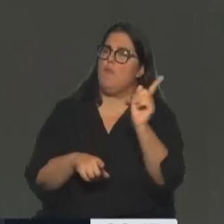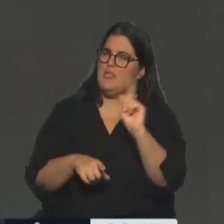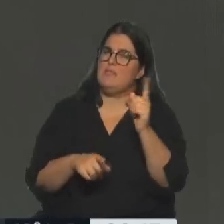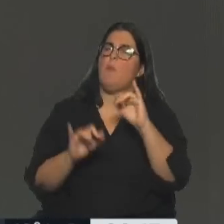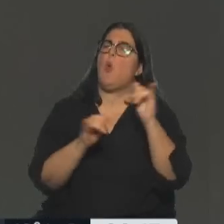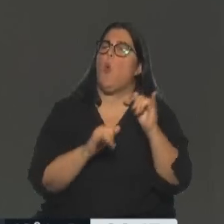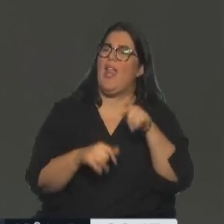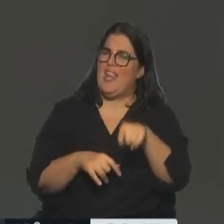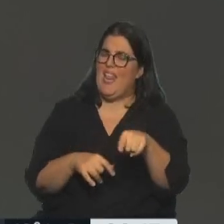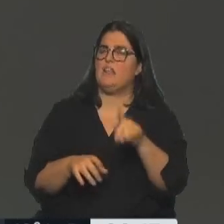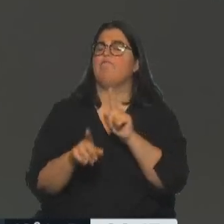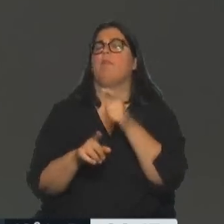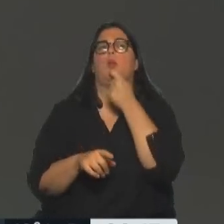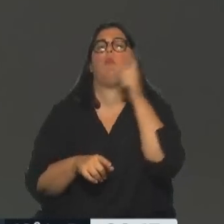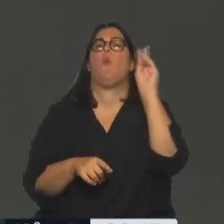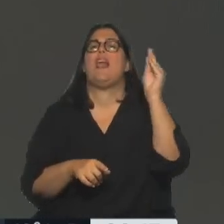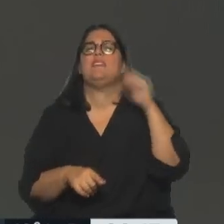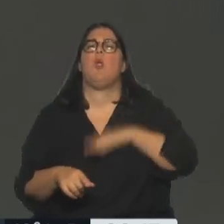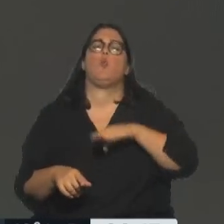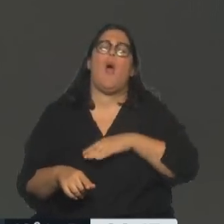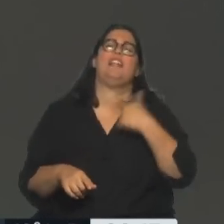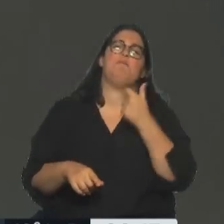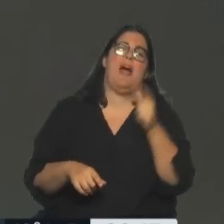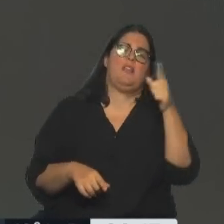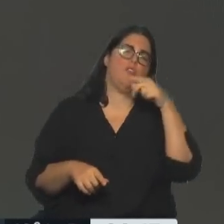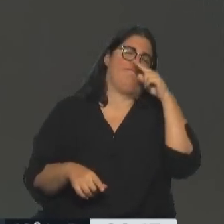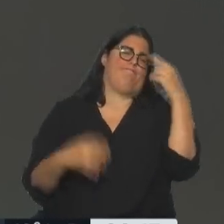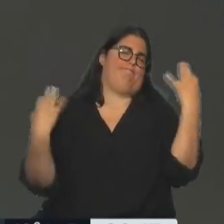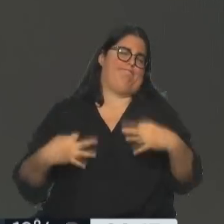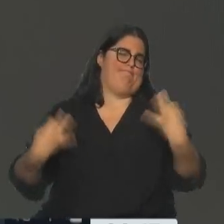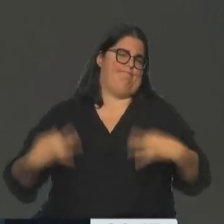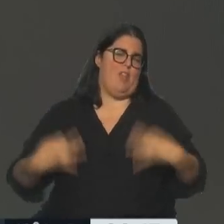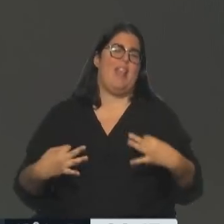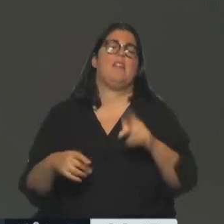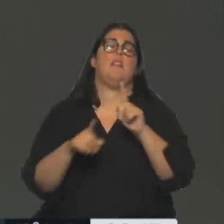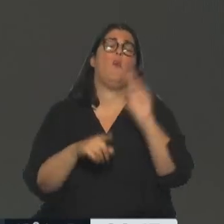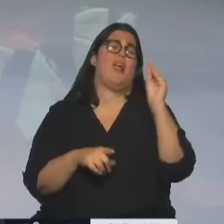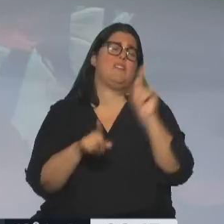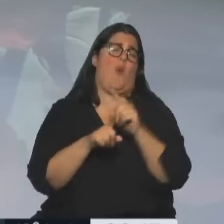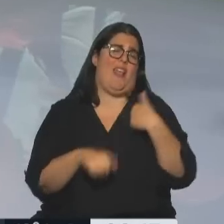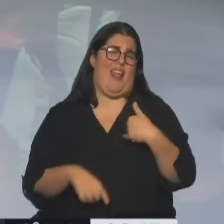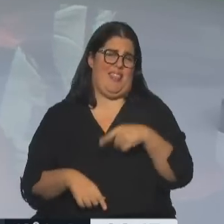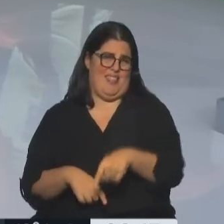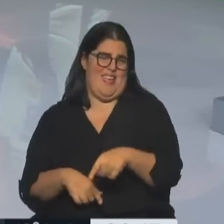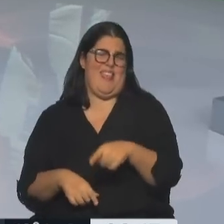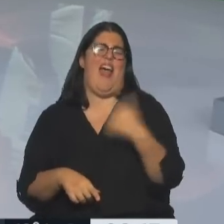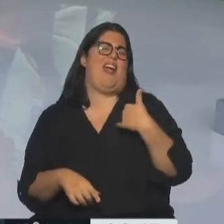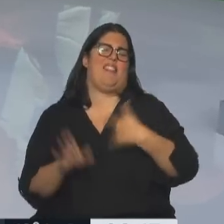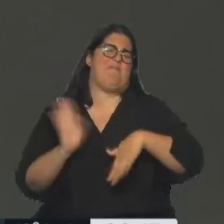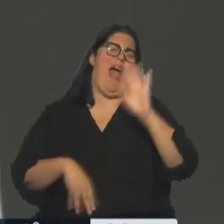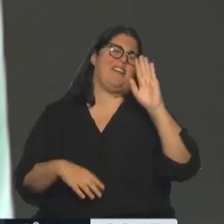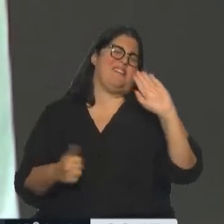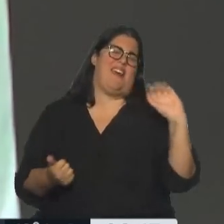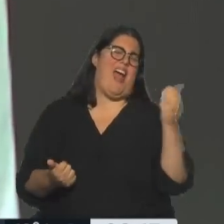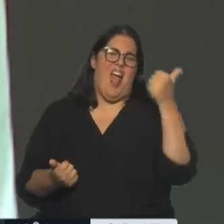que uno, bueno, Brasil, Portugal, España son elite, Brasil prácticamente es como Argentina en este sentido. Por Argentina es la más ganadora en cuanto